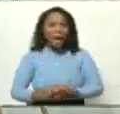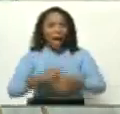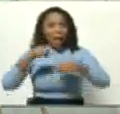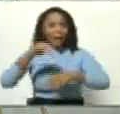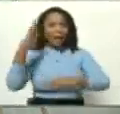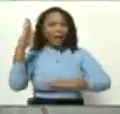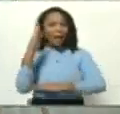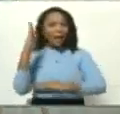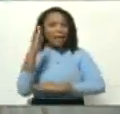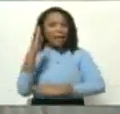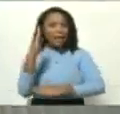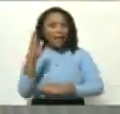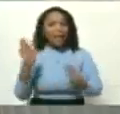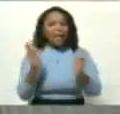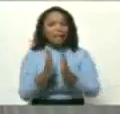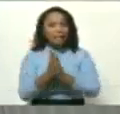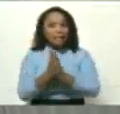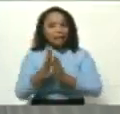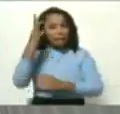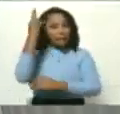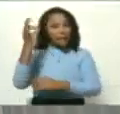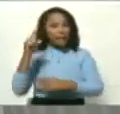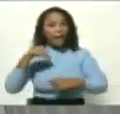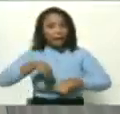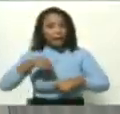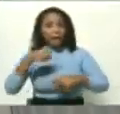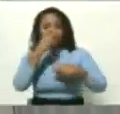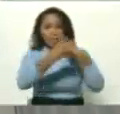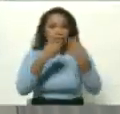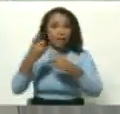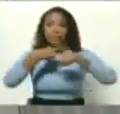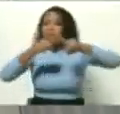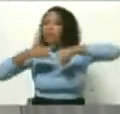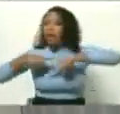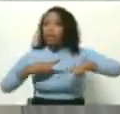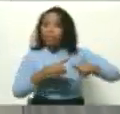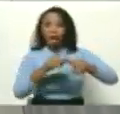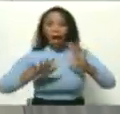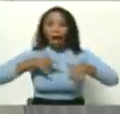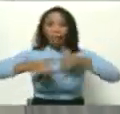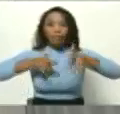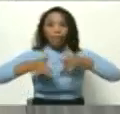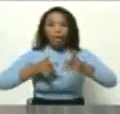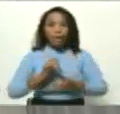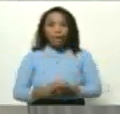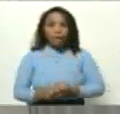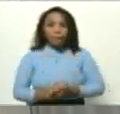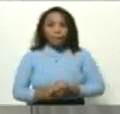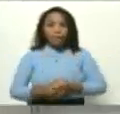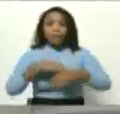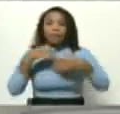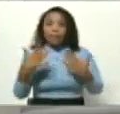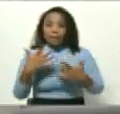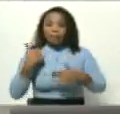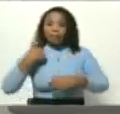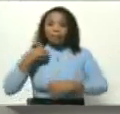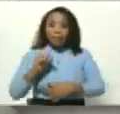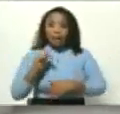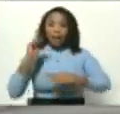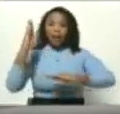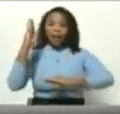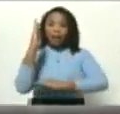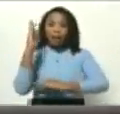Iglesia Santa Teresa, visita al Nazareno con las diferentes actividades que va a tener la